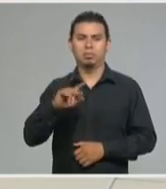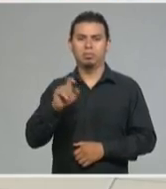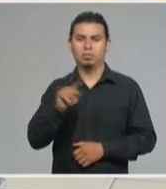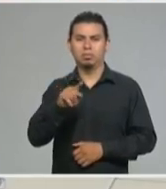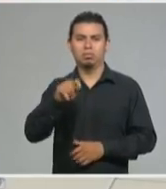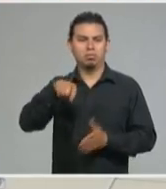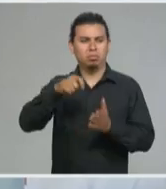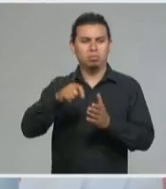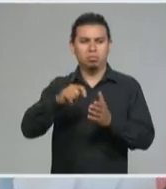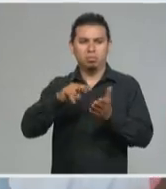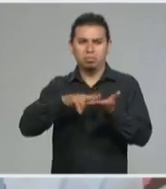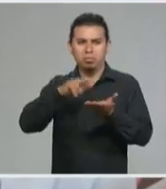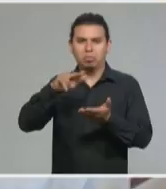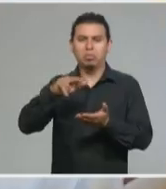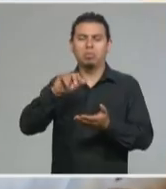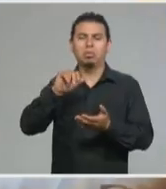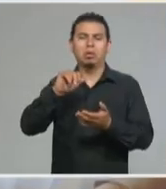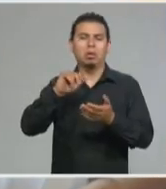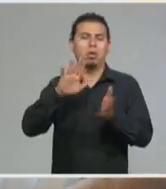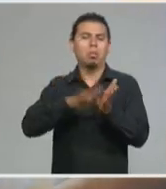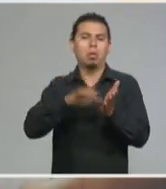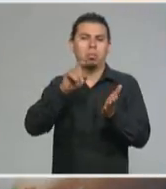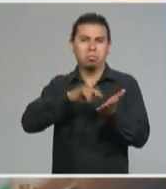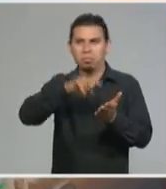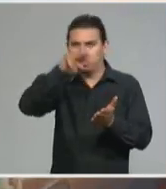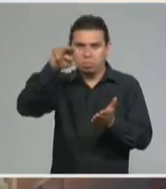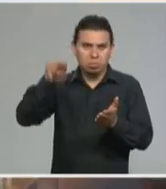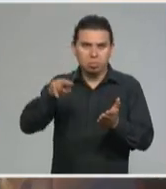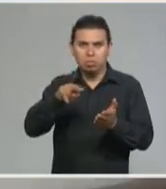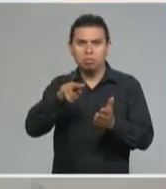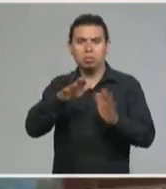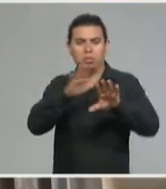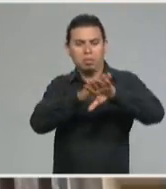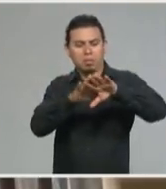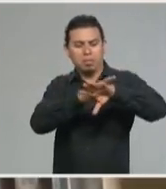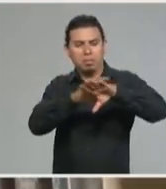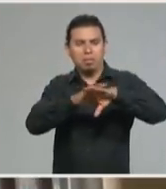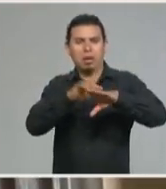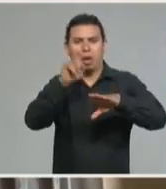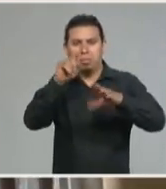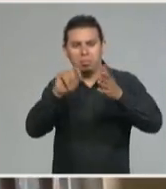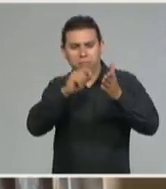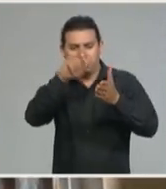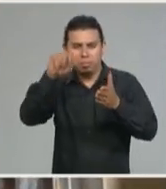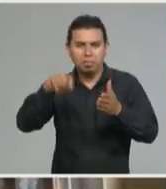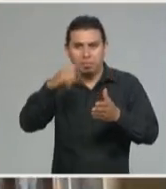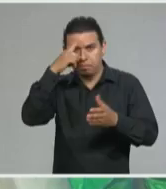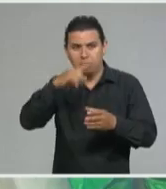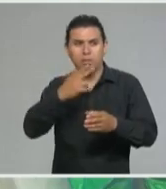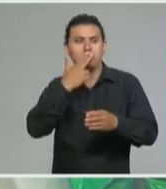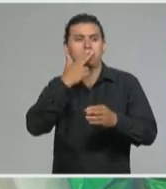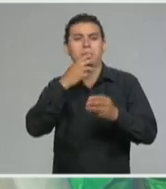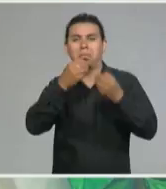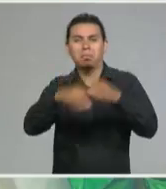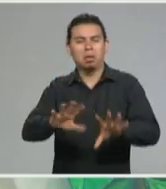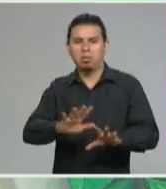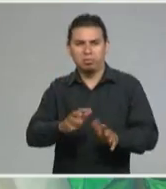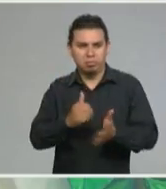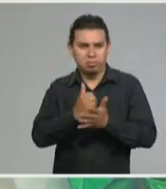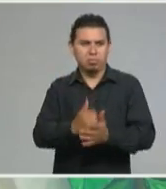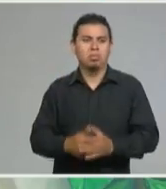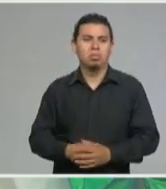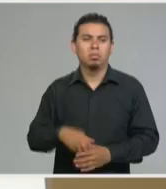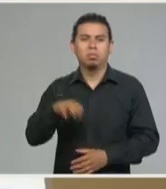técnica acrílica en emulsión, que al finalizar se aplicó una capa de barniz a base de agua para su conservación. En el caso